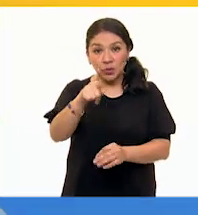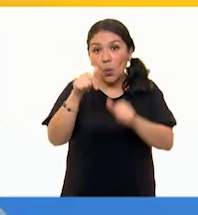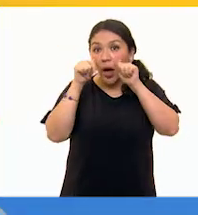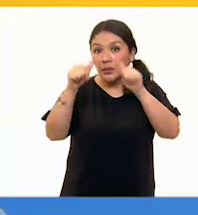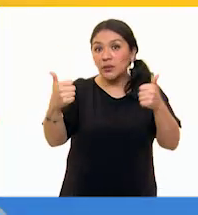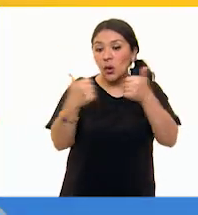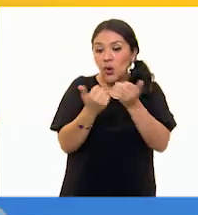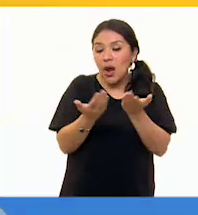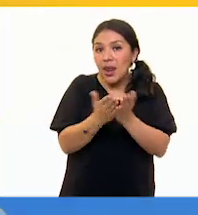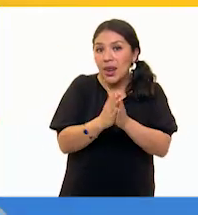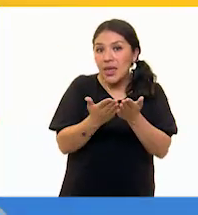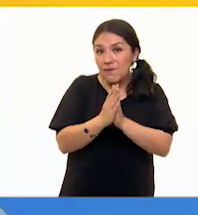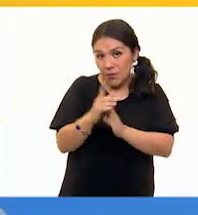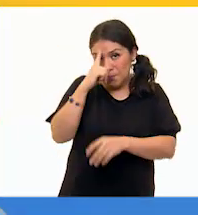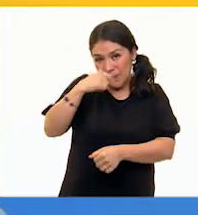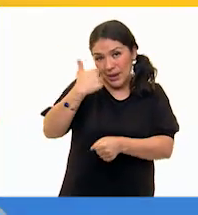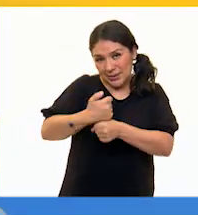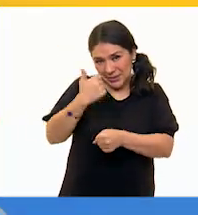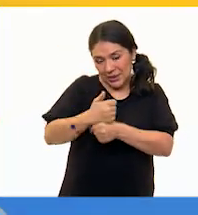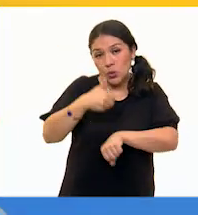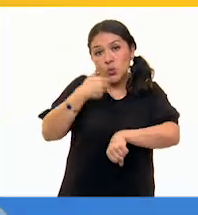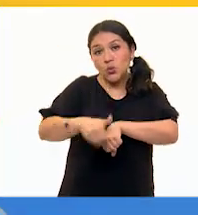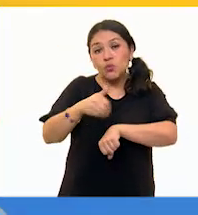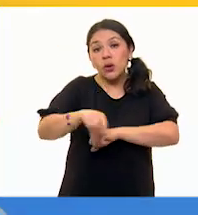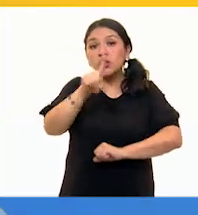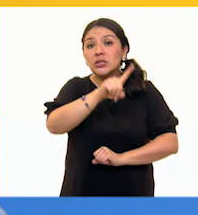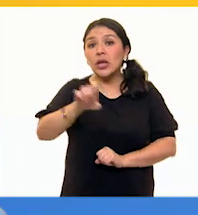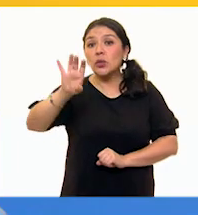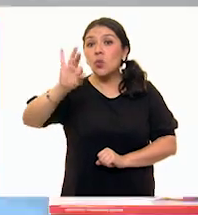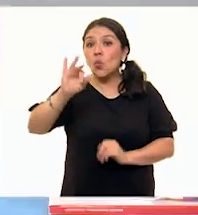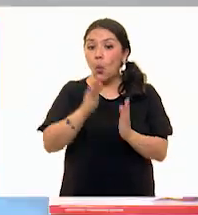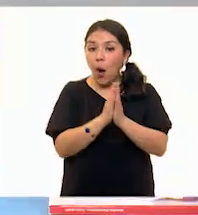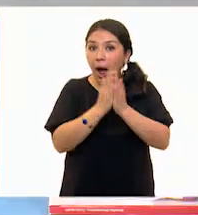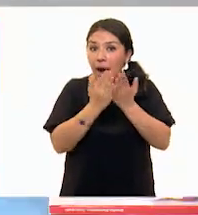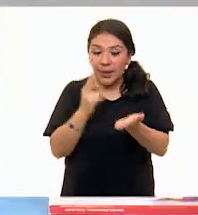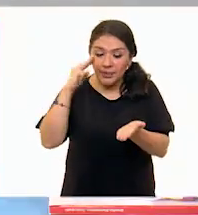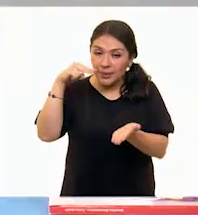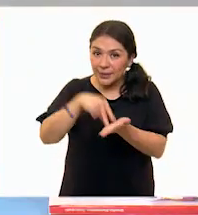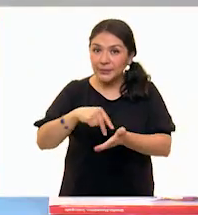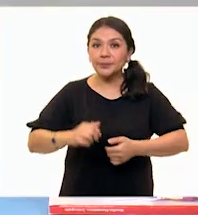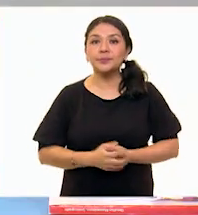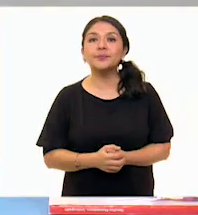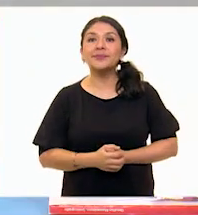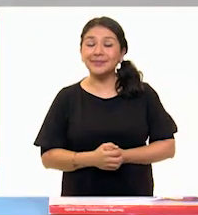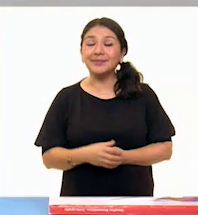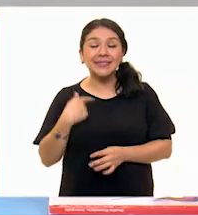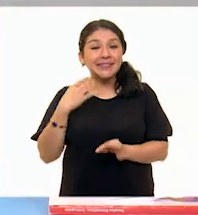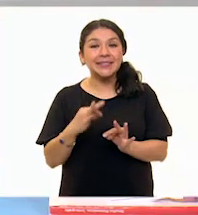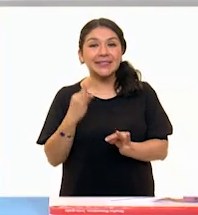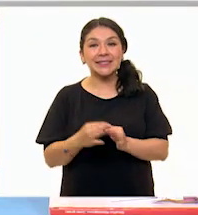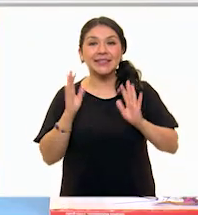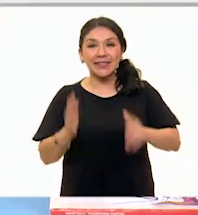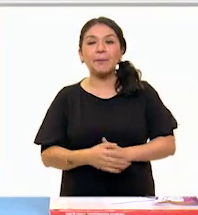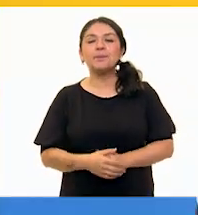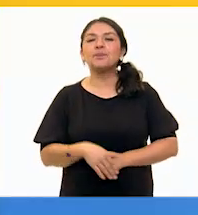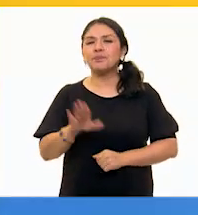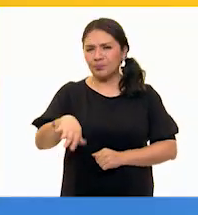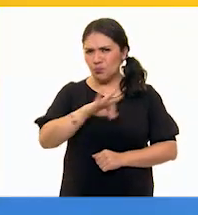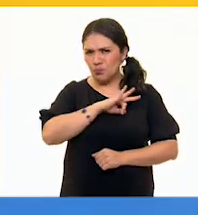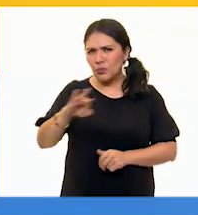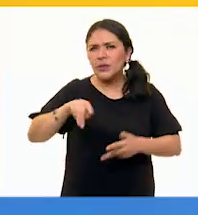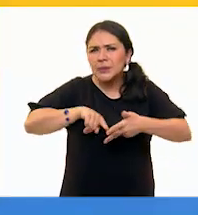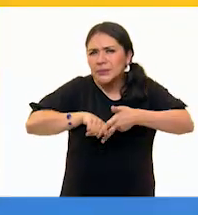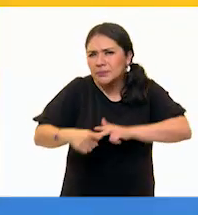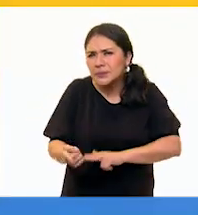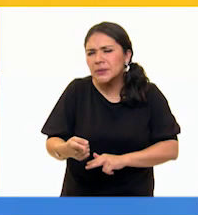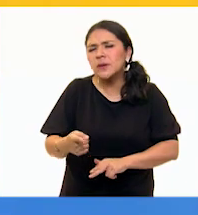con tu libro de texto, página 140. Sí, maestra. Listísima. ¿Puedes